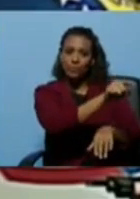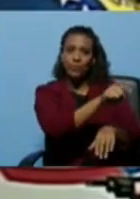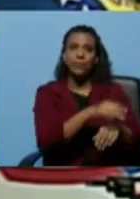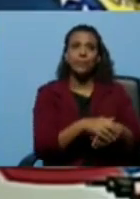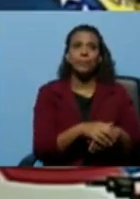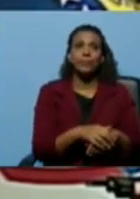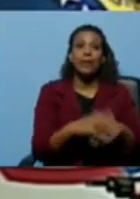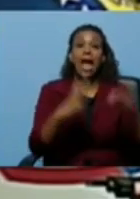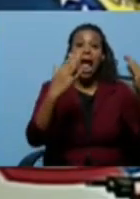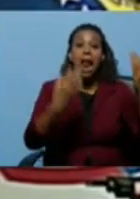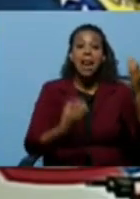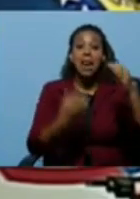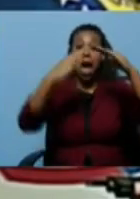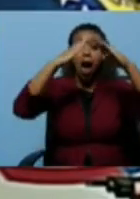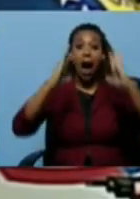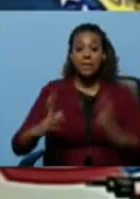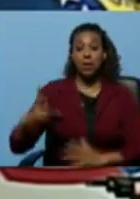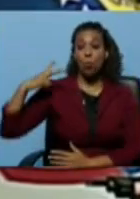La Casa Blanca.